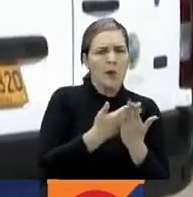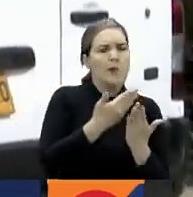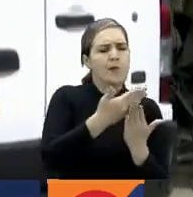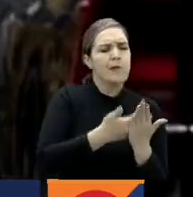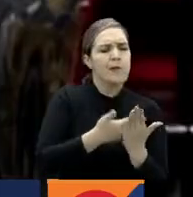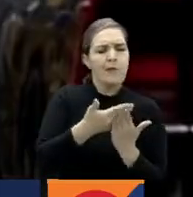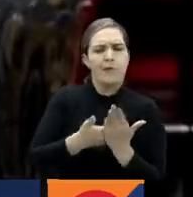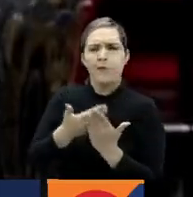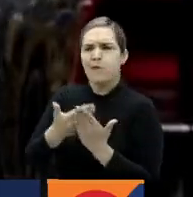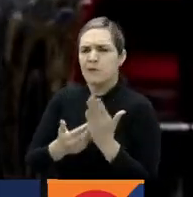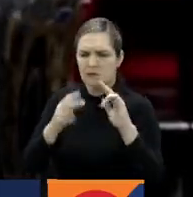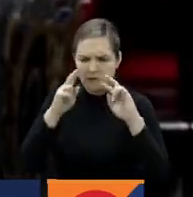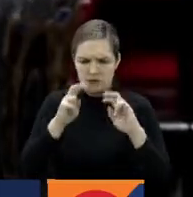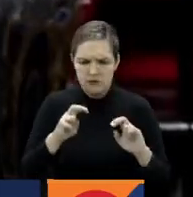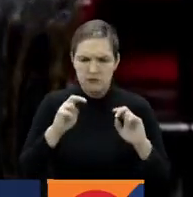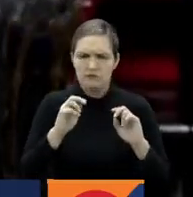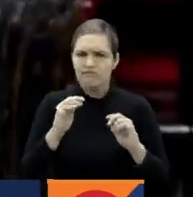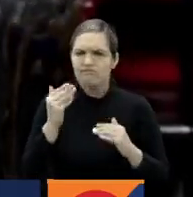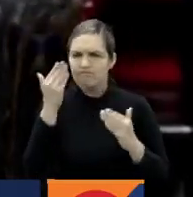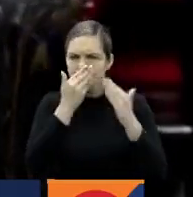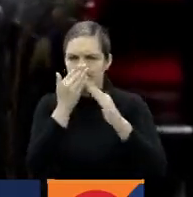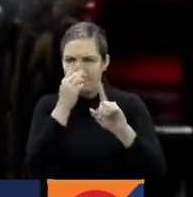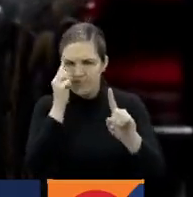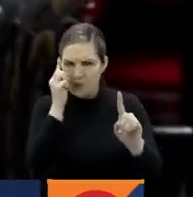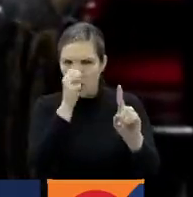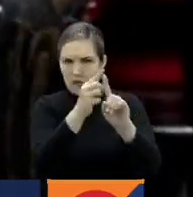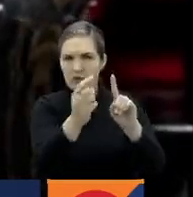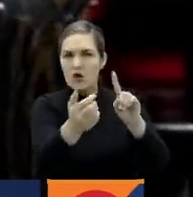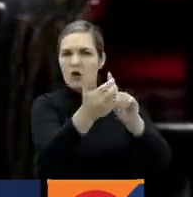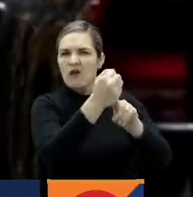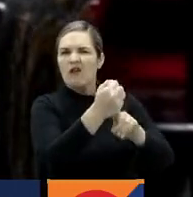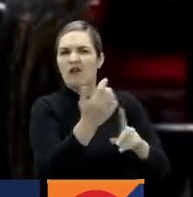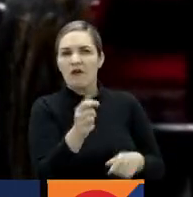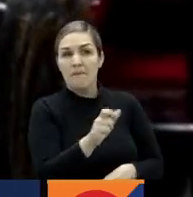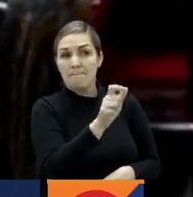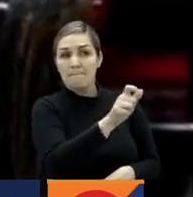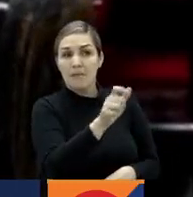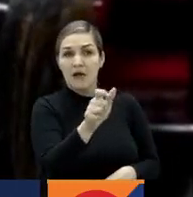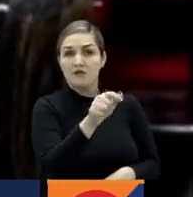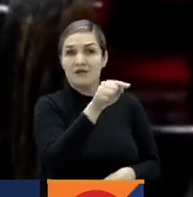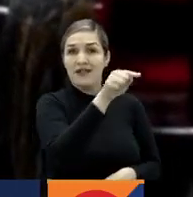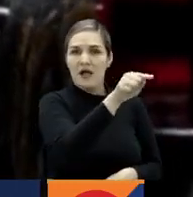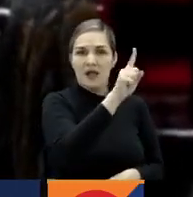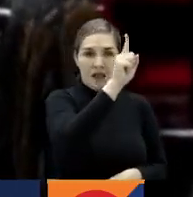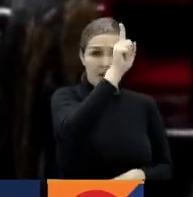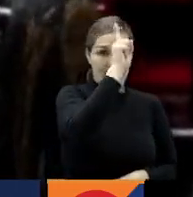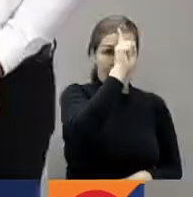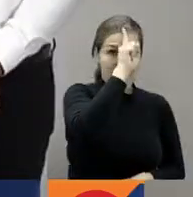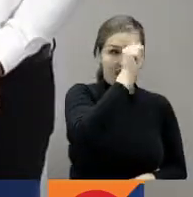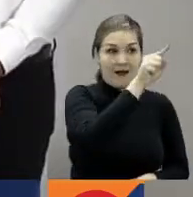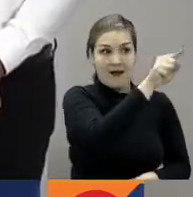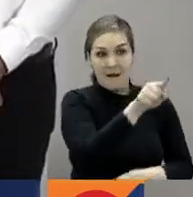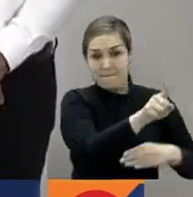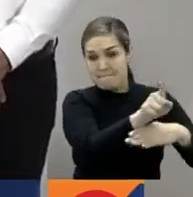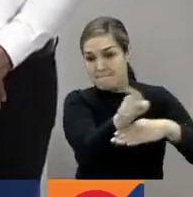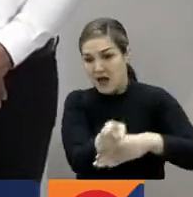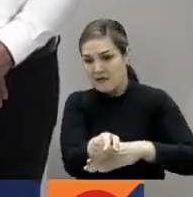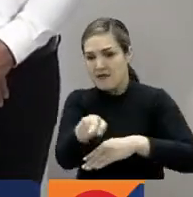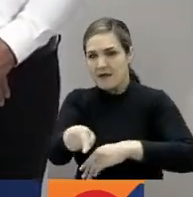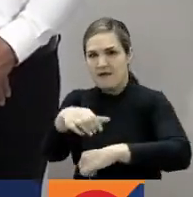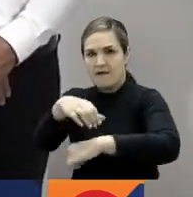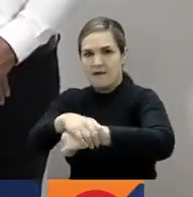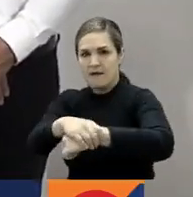analizadas para así llevar a cabo uno de los objetivos de la investigación, capturar a los autores intelectuales de este asesinato. No